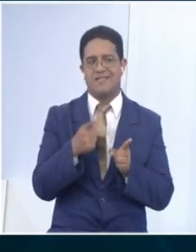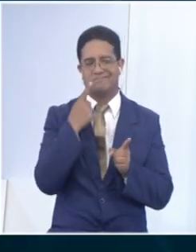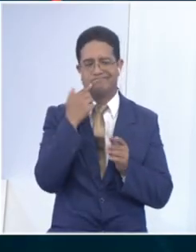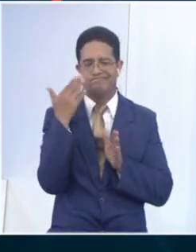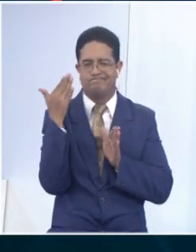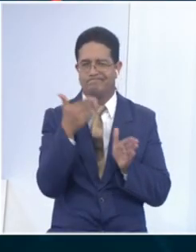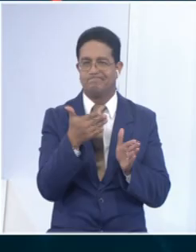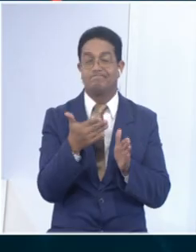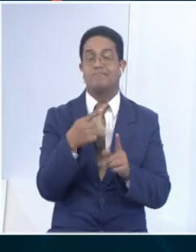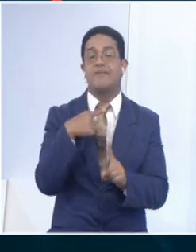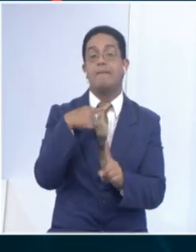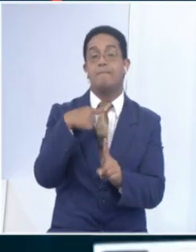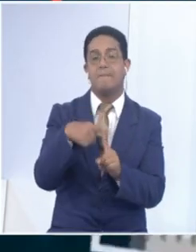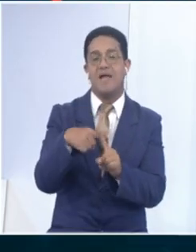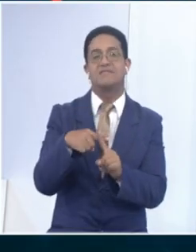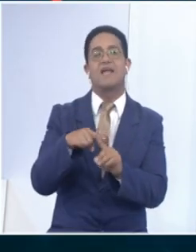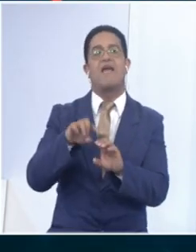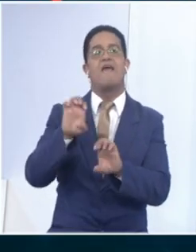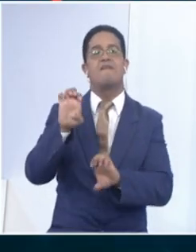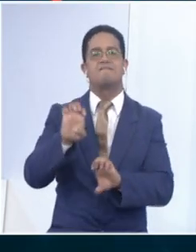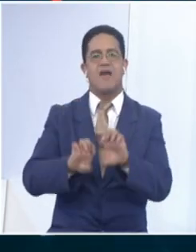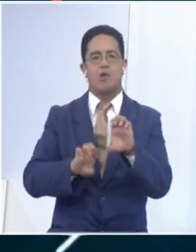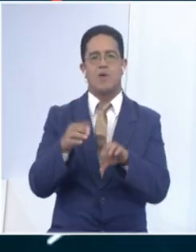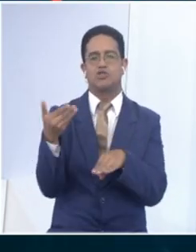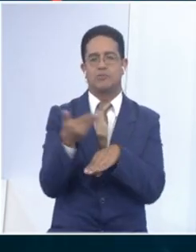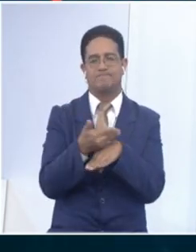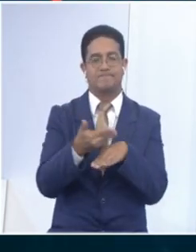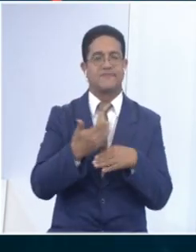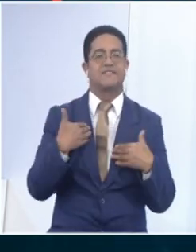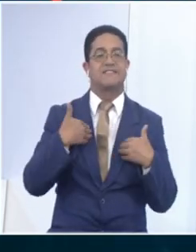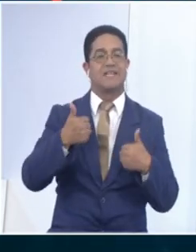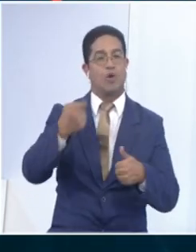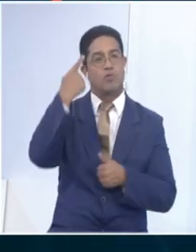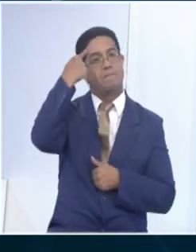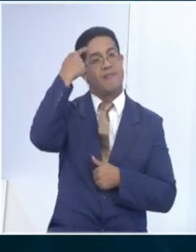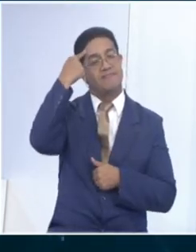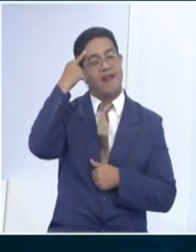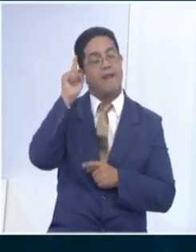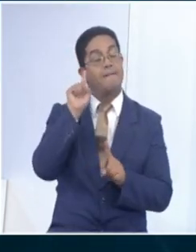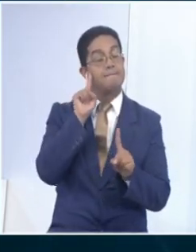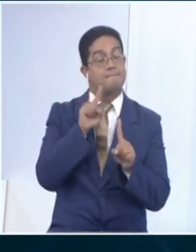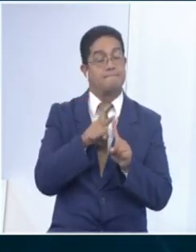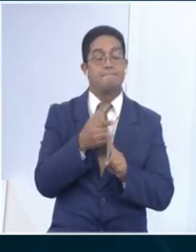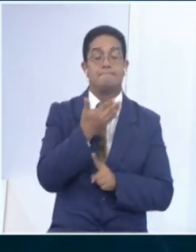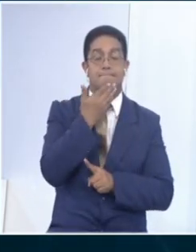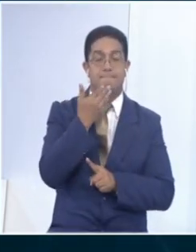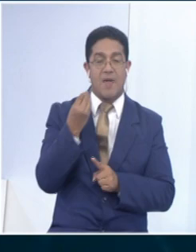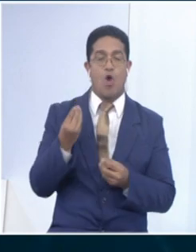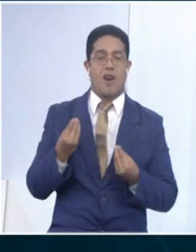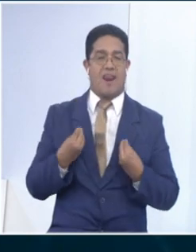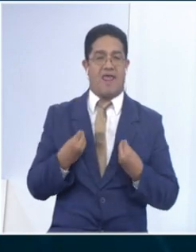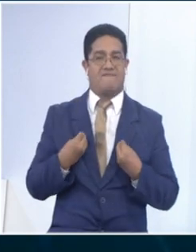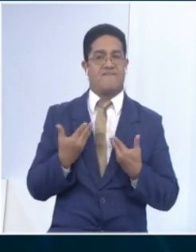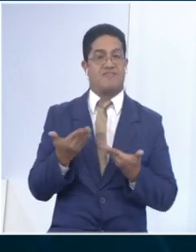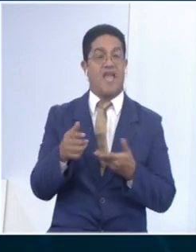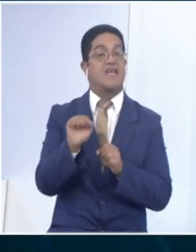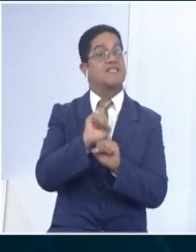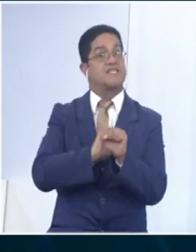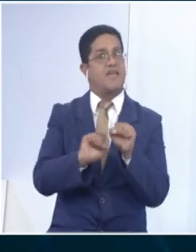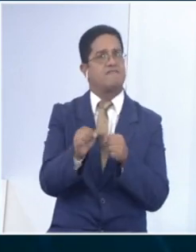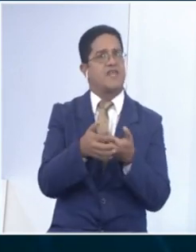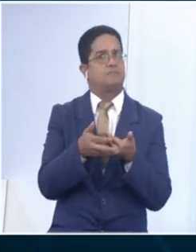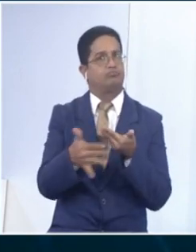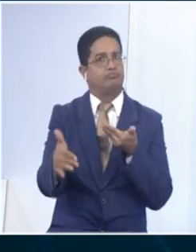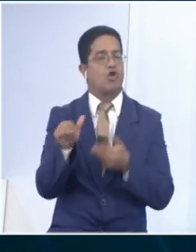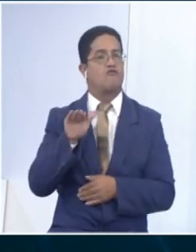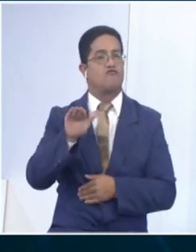esto aunado a evaluaciones regulares de salud mental para mejorar la calidad de vida y evitar las mayores secuelas a largo